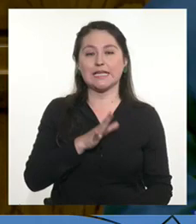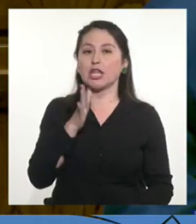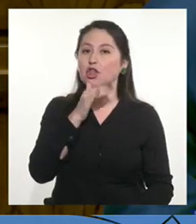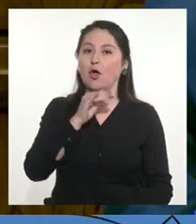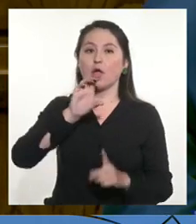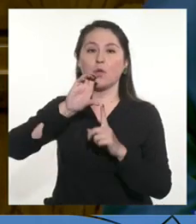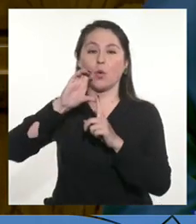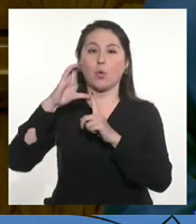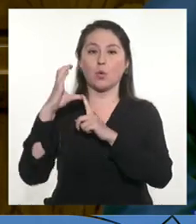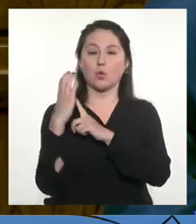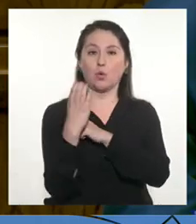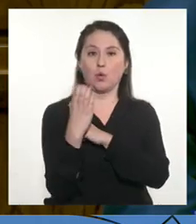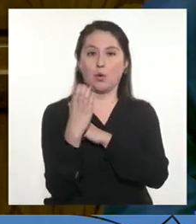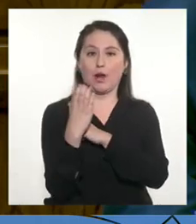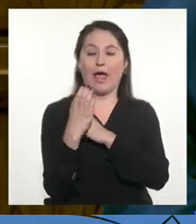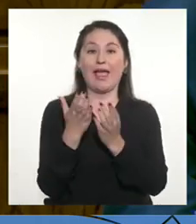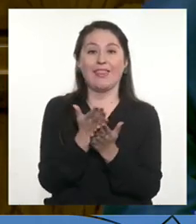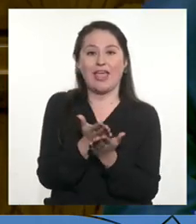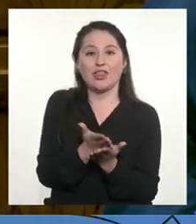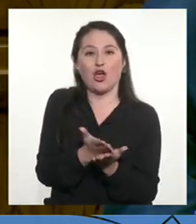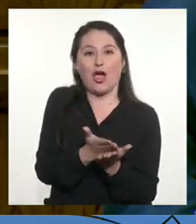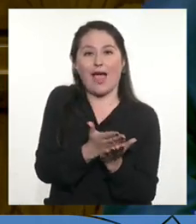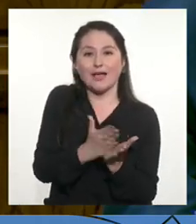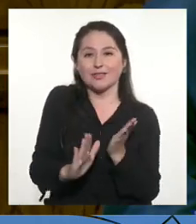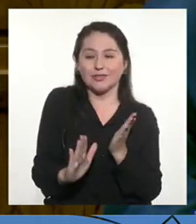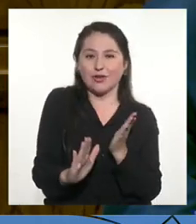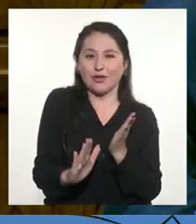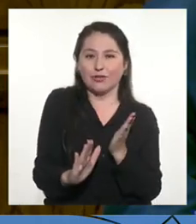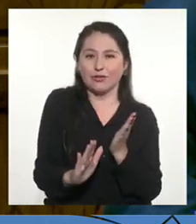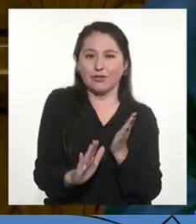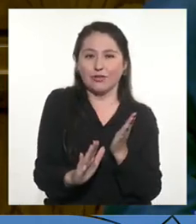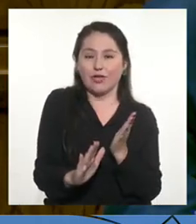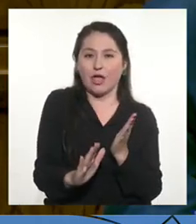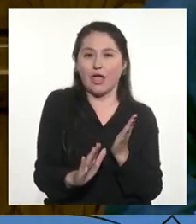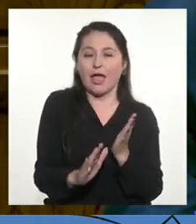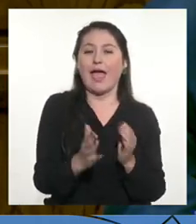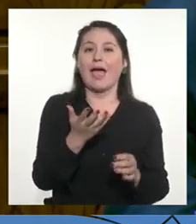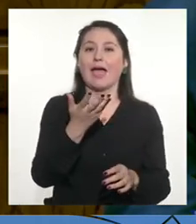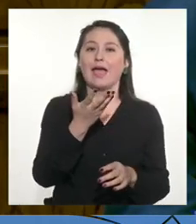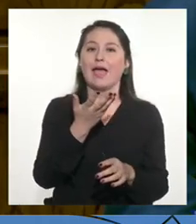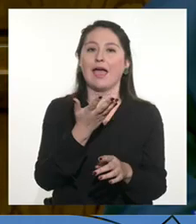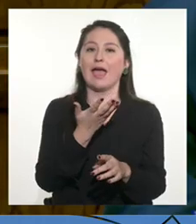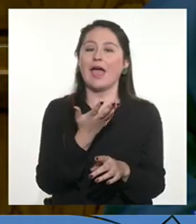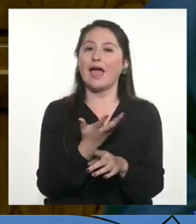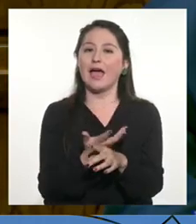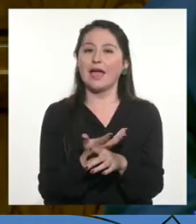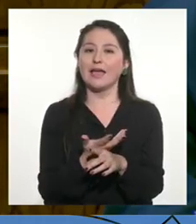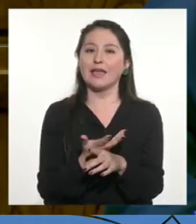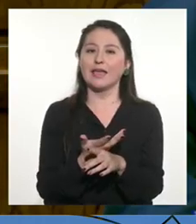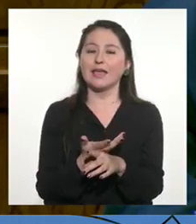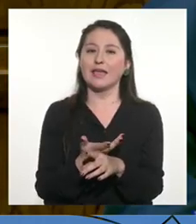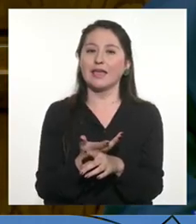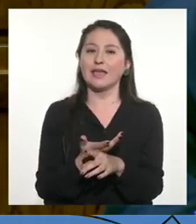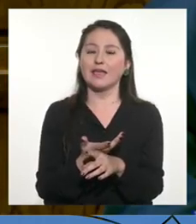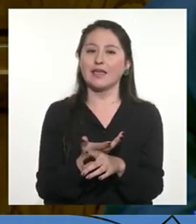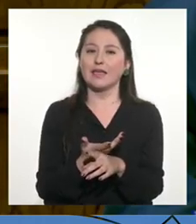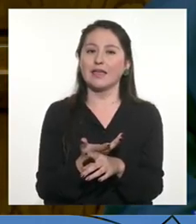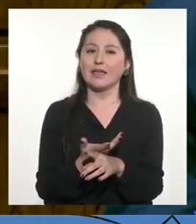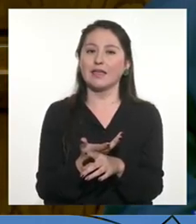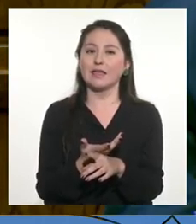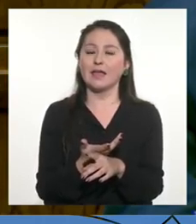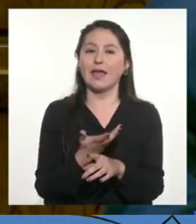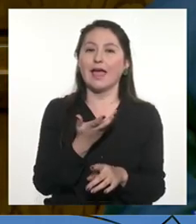de colocación expresa en general sino que tenemos una tendencia al orgánico lo está se todavía parece que ir